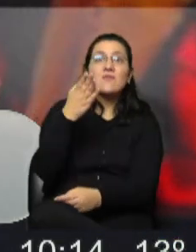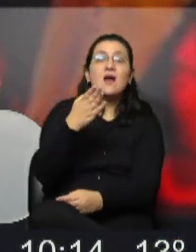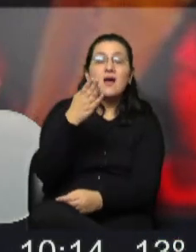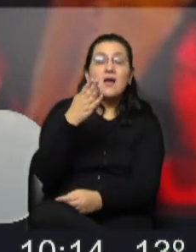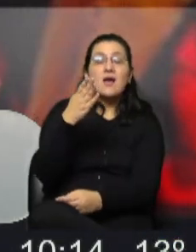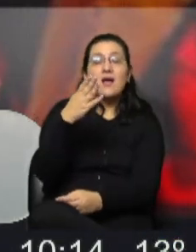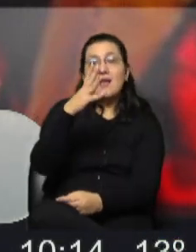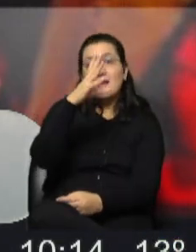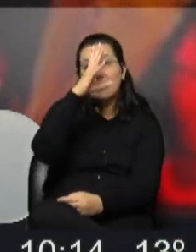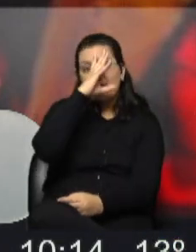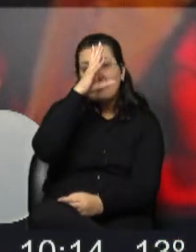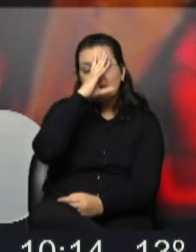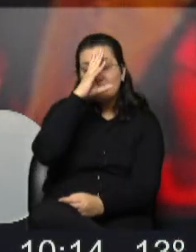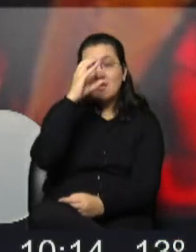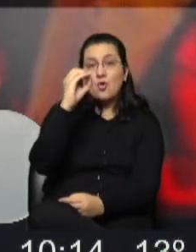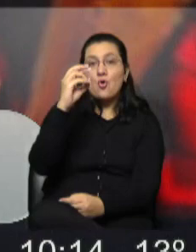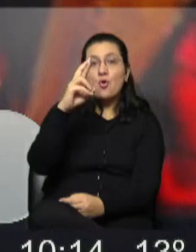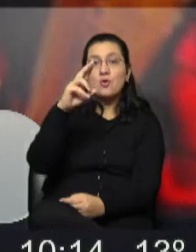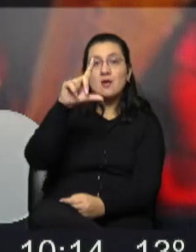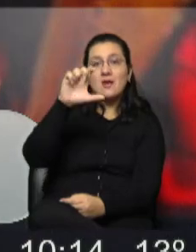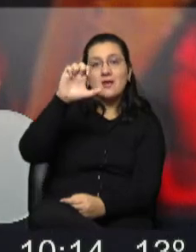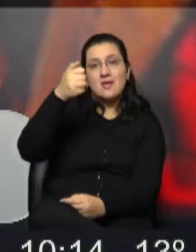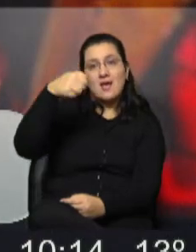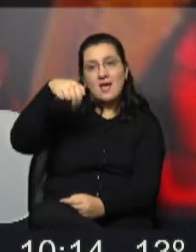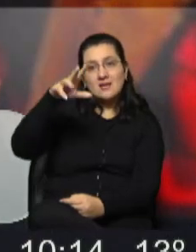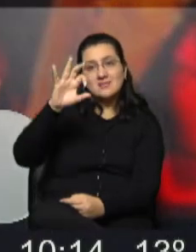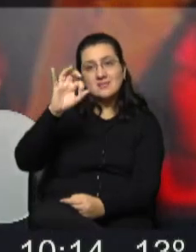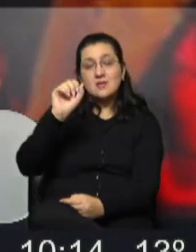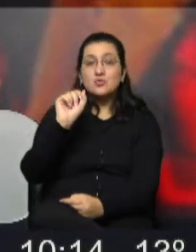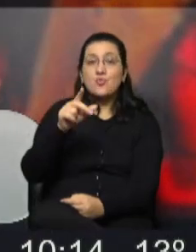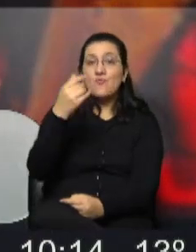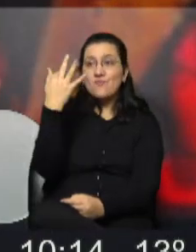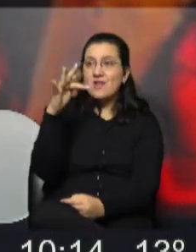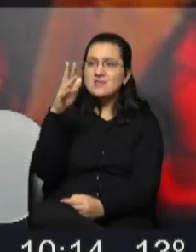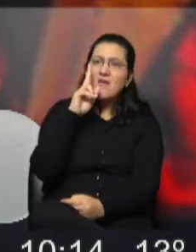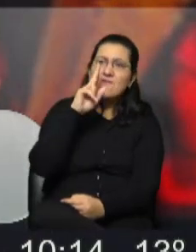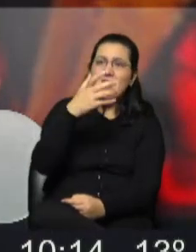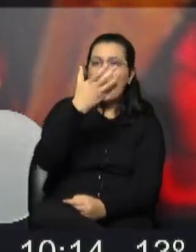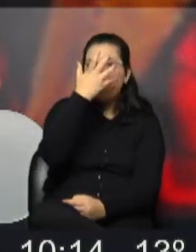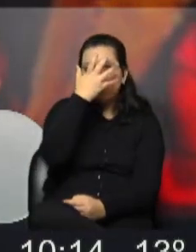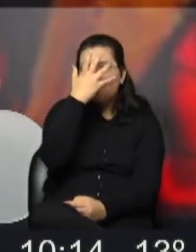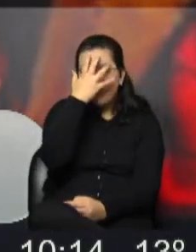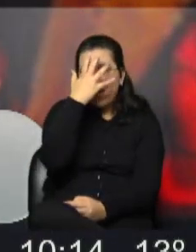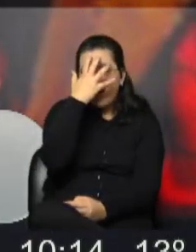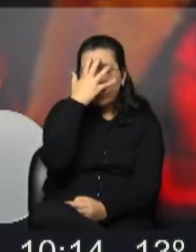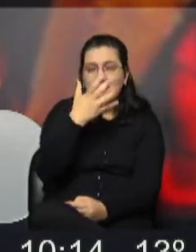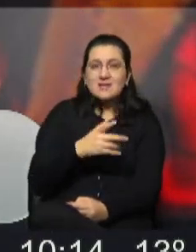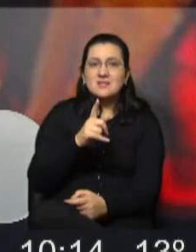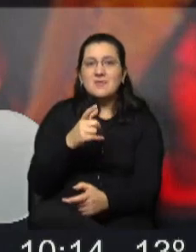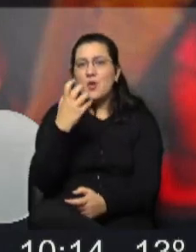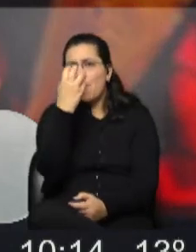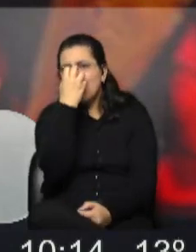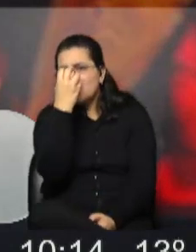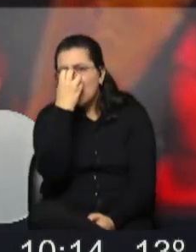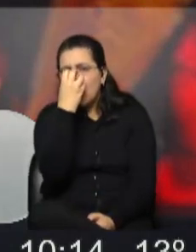Orleans, en Francia, ¿no? Entonces empieza a ver toda esa cosa, esas máscaras, esa gente saltando, esos bufones,